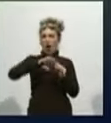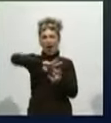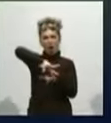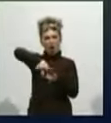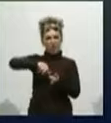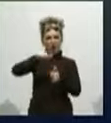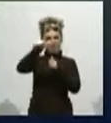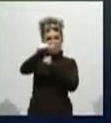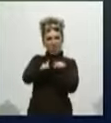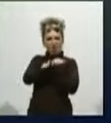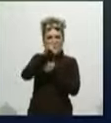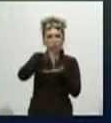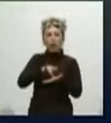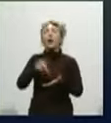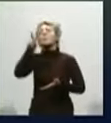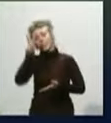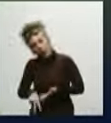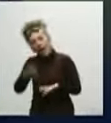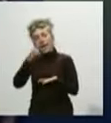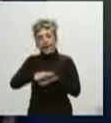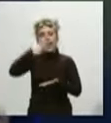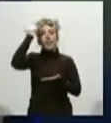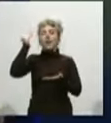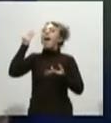Somos de Lanzarote. Ah, Lanzarote.